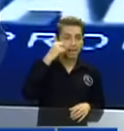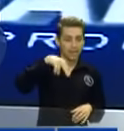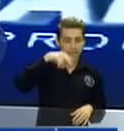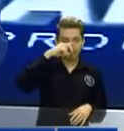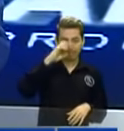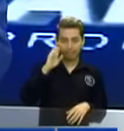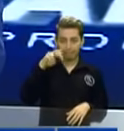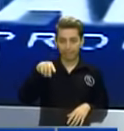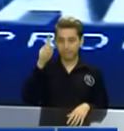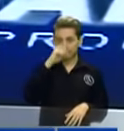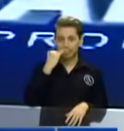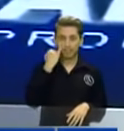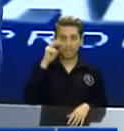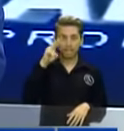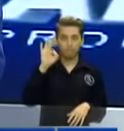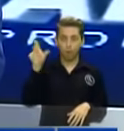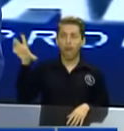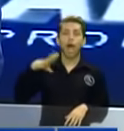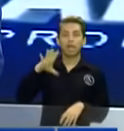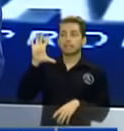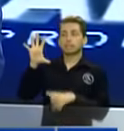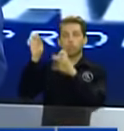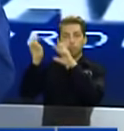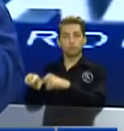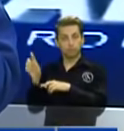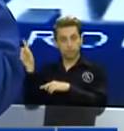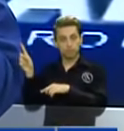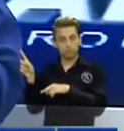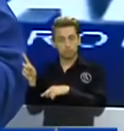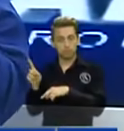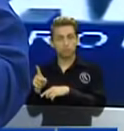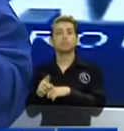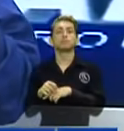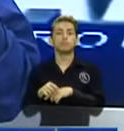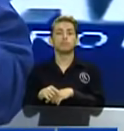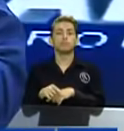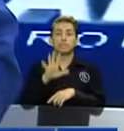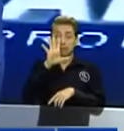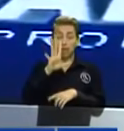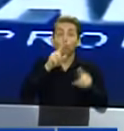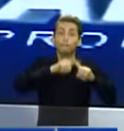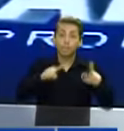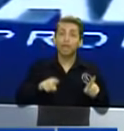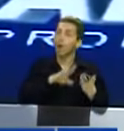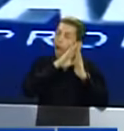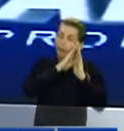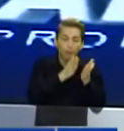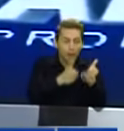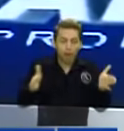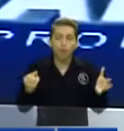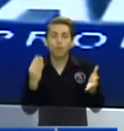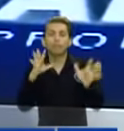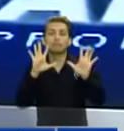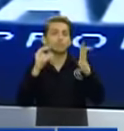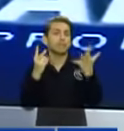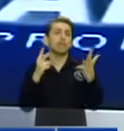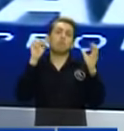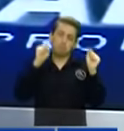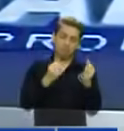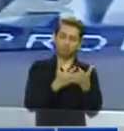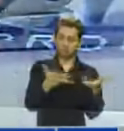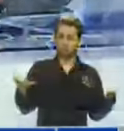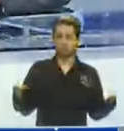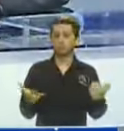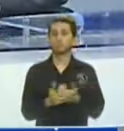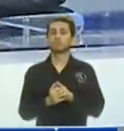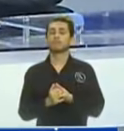personas en intensivo y hay 17 puestos en intensivo. O sea, tenemos capacidad todavía de sobra. Anunciaba usted